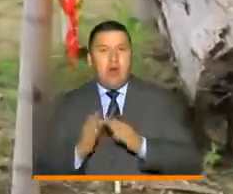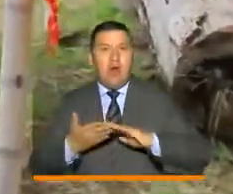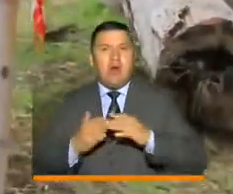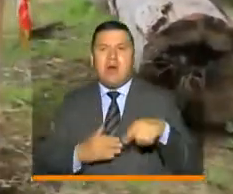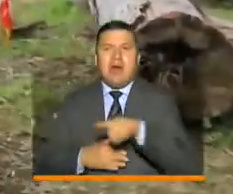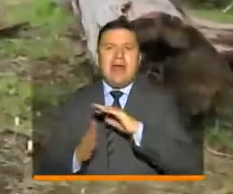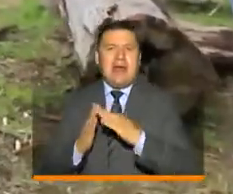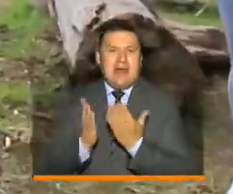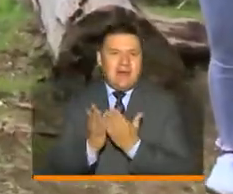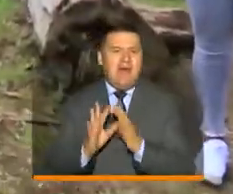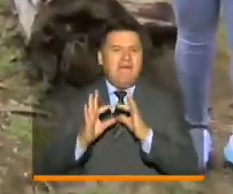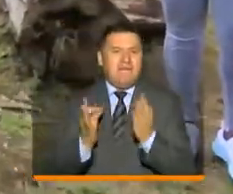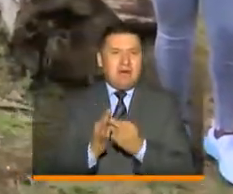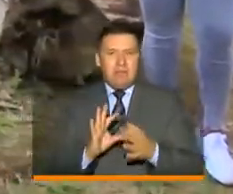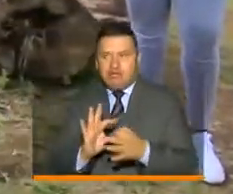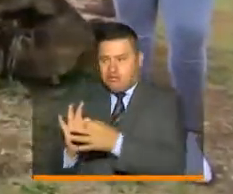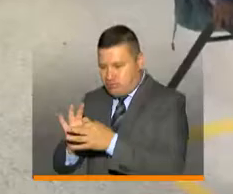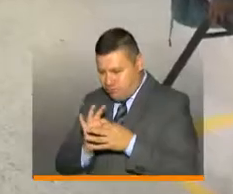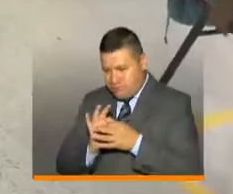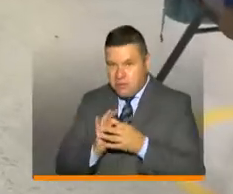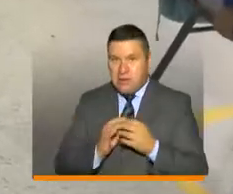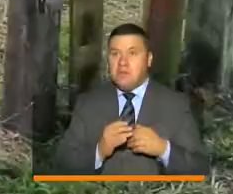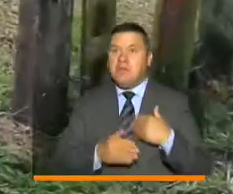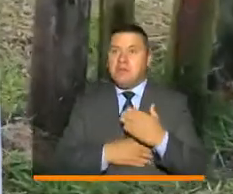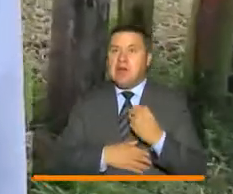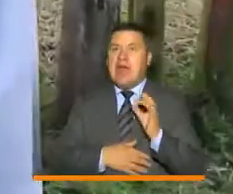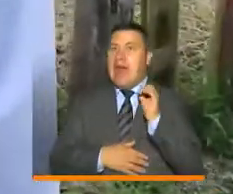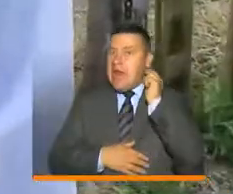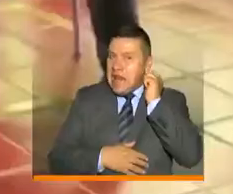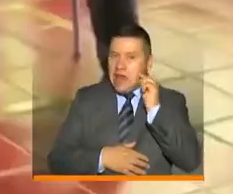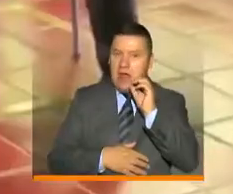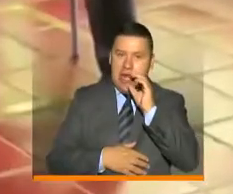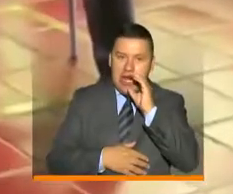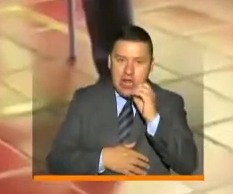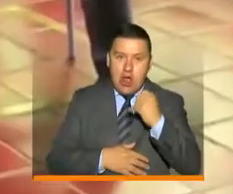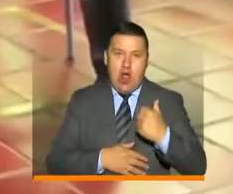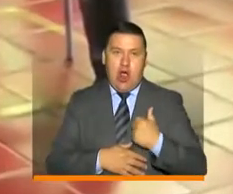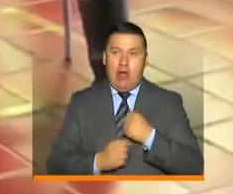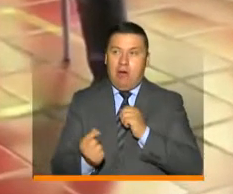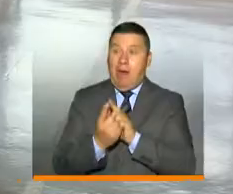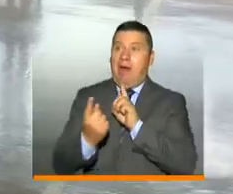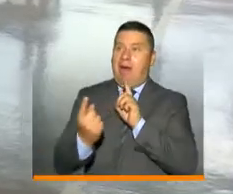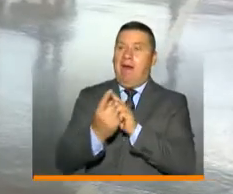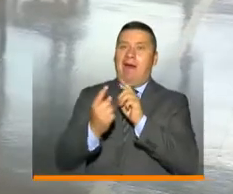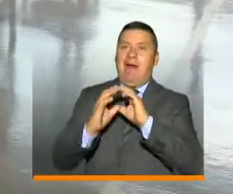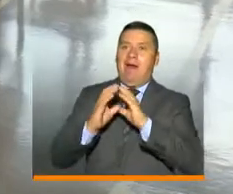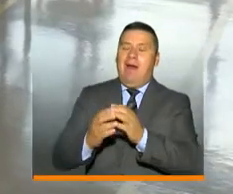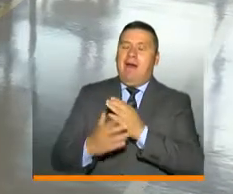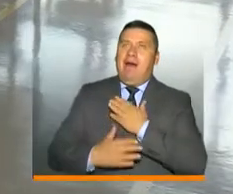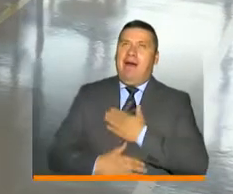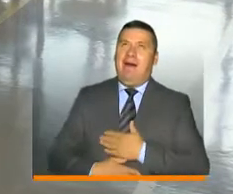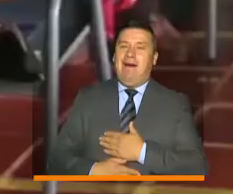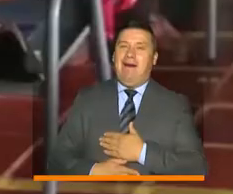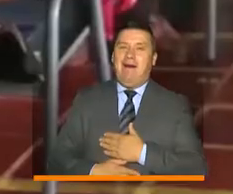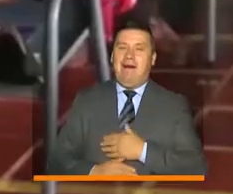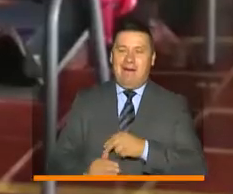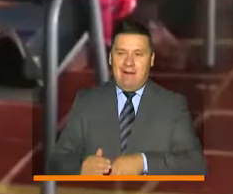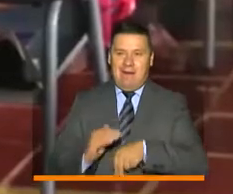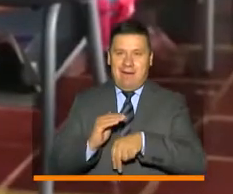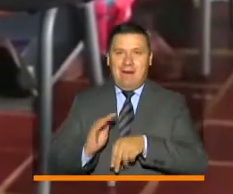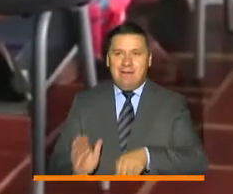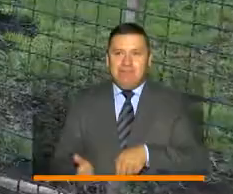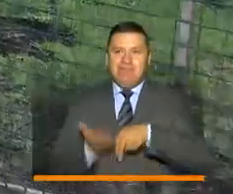comunidad educativa y las familias. Cada día más niñas, niños y jóvenes se reencuentran en las aulas mejorando su bienestar y potenciando